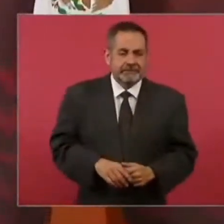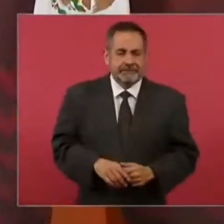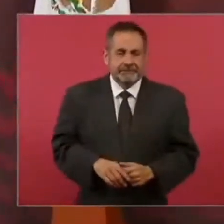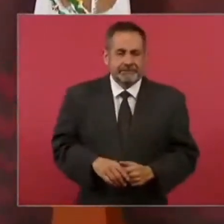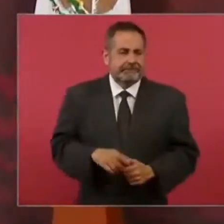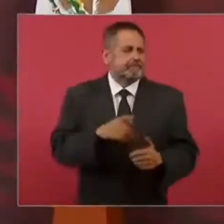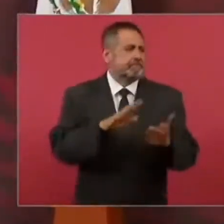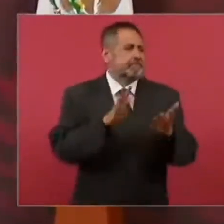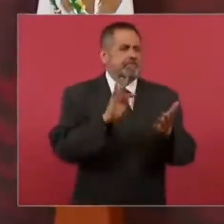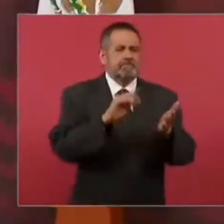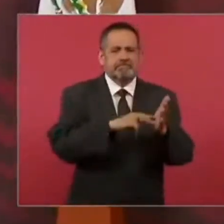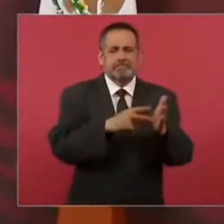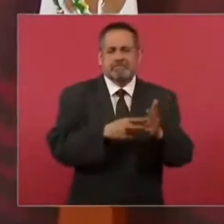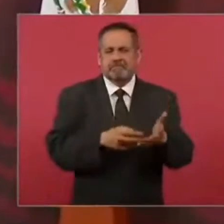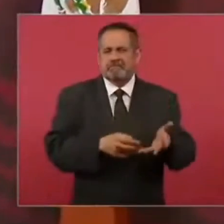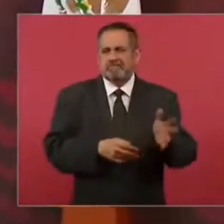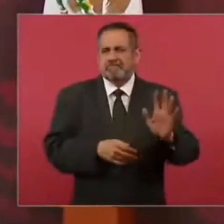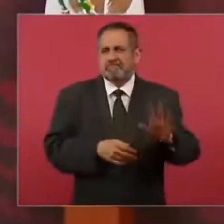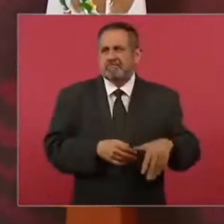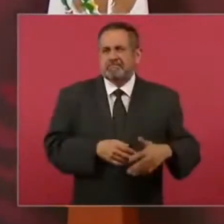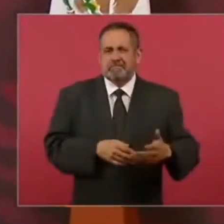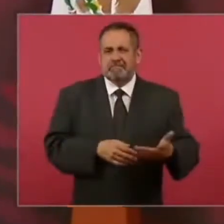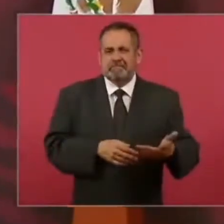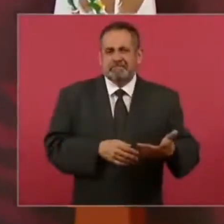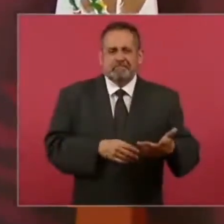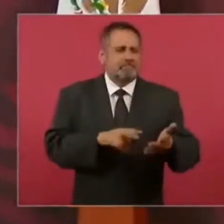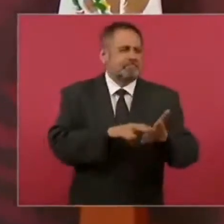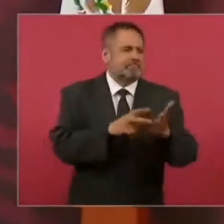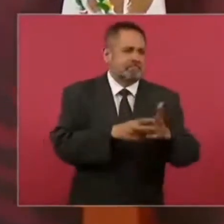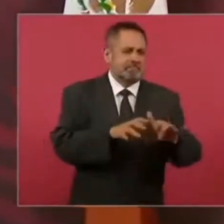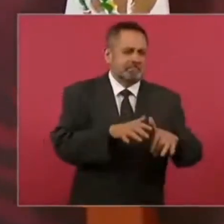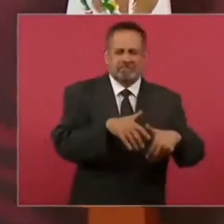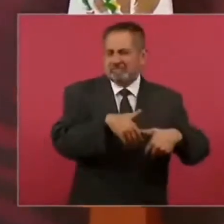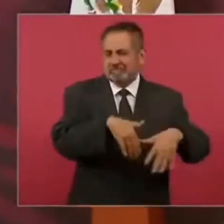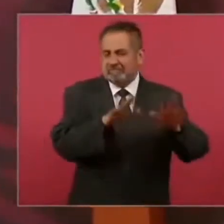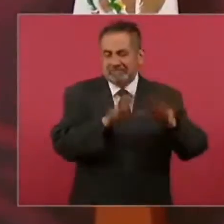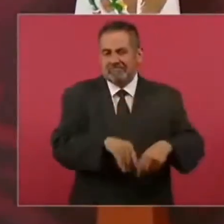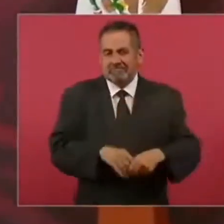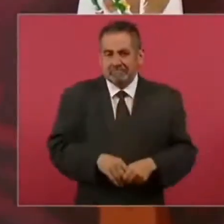Un ingeniero en computación o no sé qué.